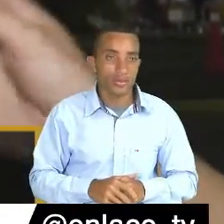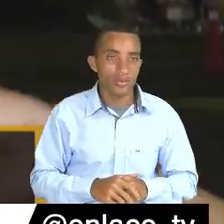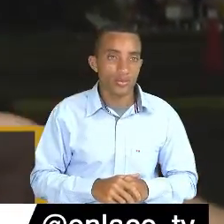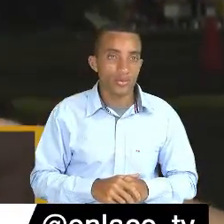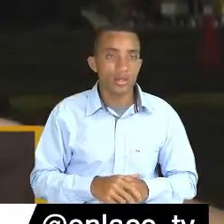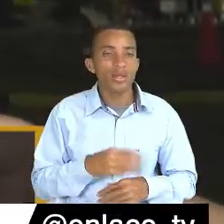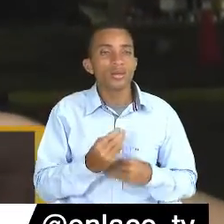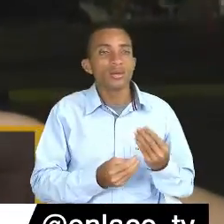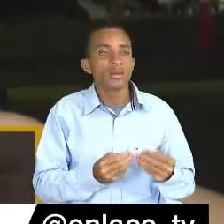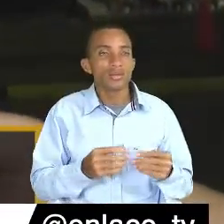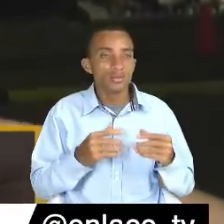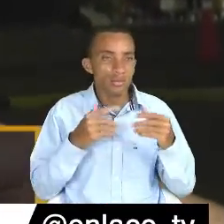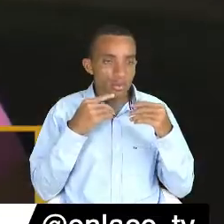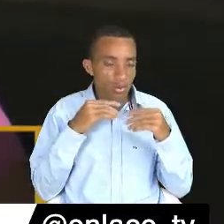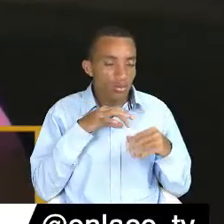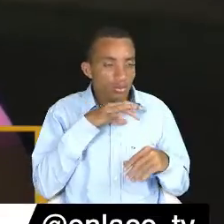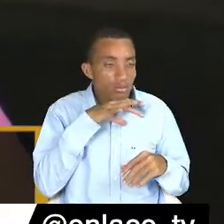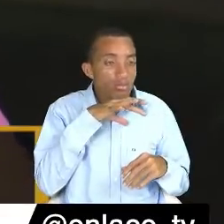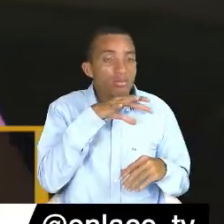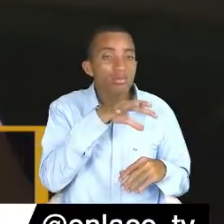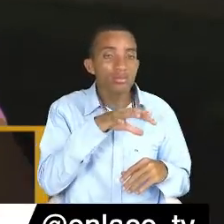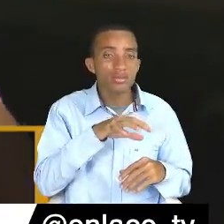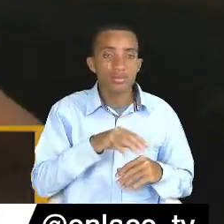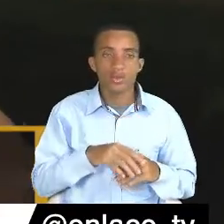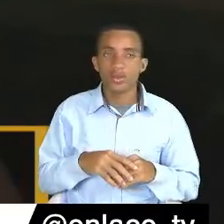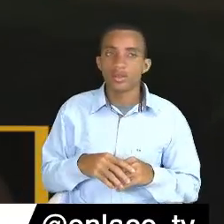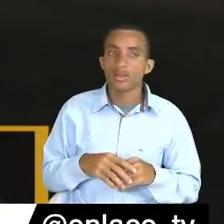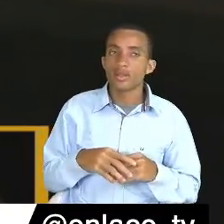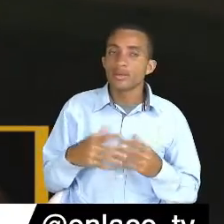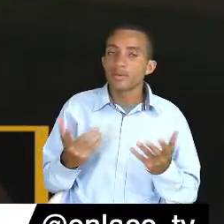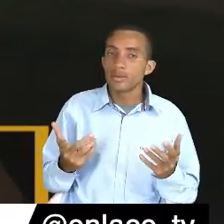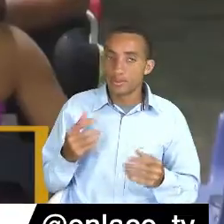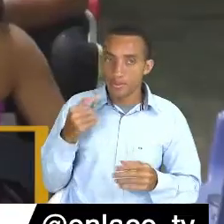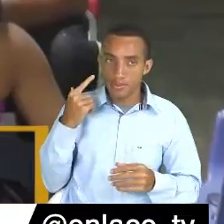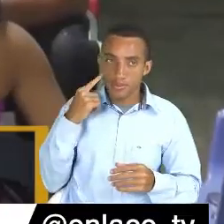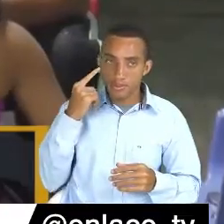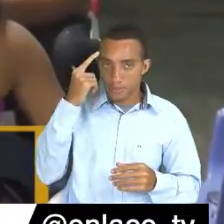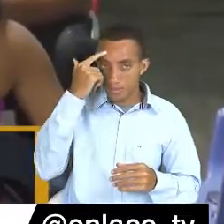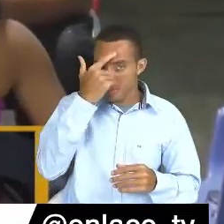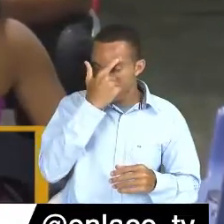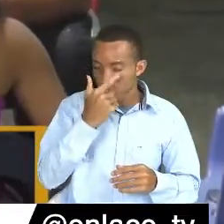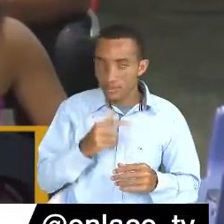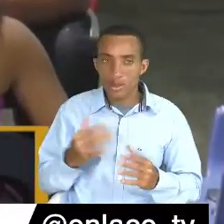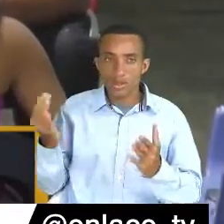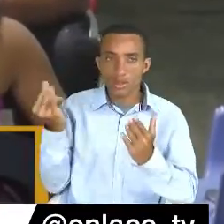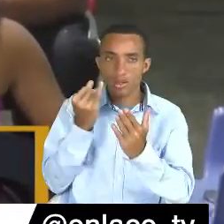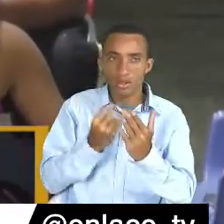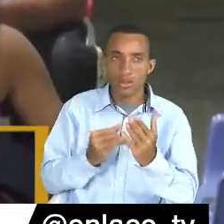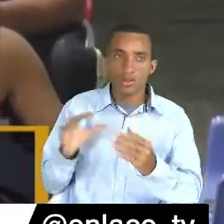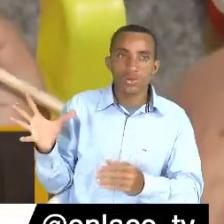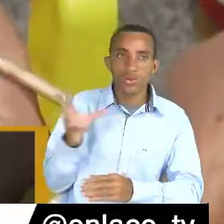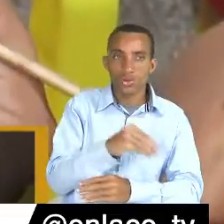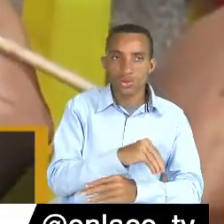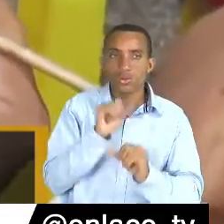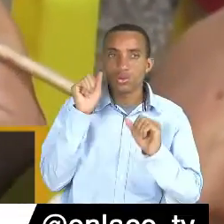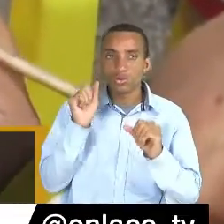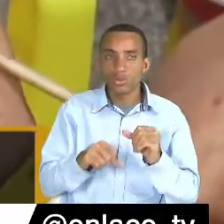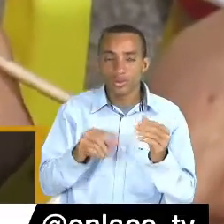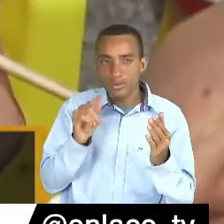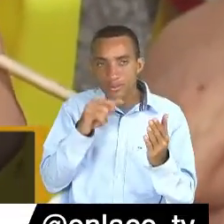hacen los gatos? ¡Miau! ¿A ti qué te hicieron? Una mini. Y es que todo el escenario está dispuesto para que con este pincel